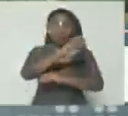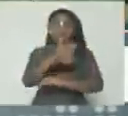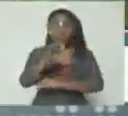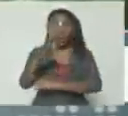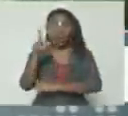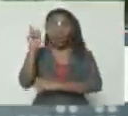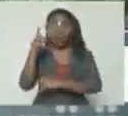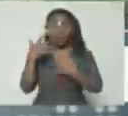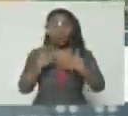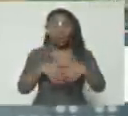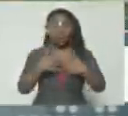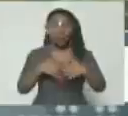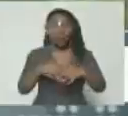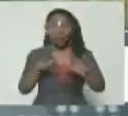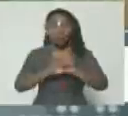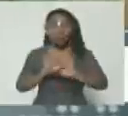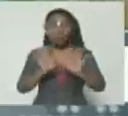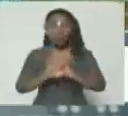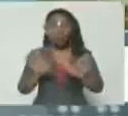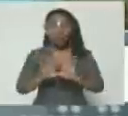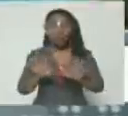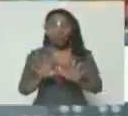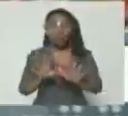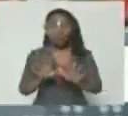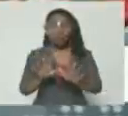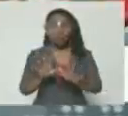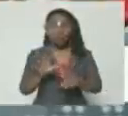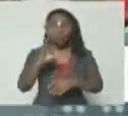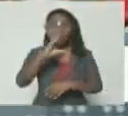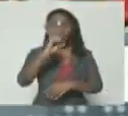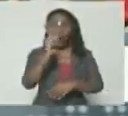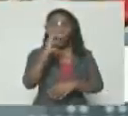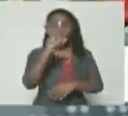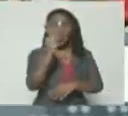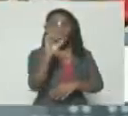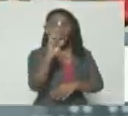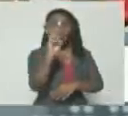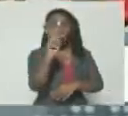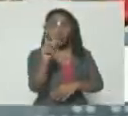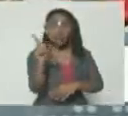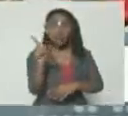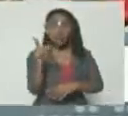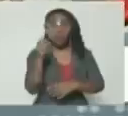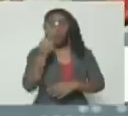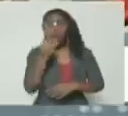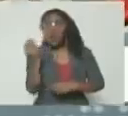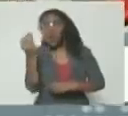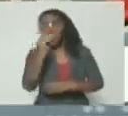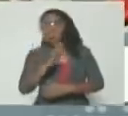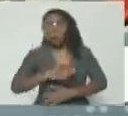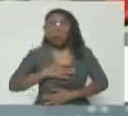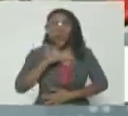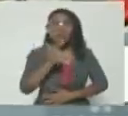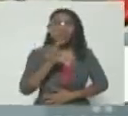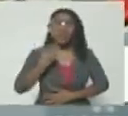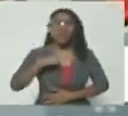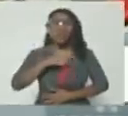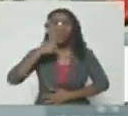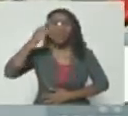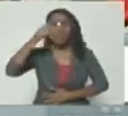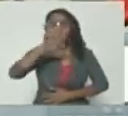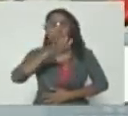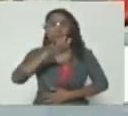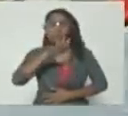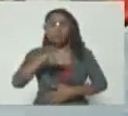planta antártica ya, de los camaroneros. Bueno, Héctor, ¿qué más le podemos decir a nuestro pueblo?